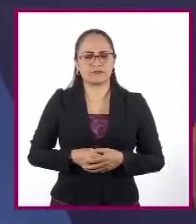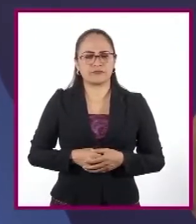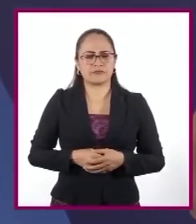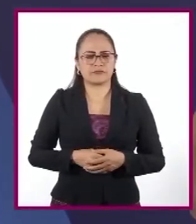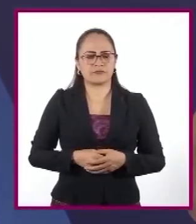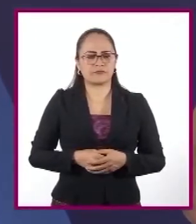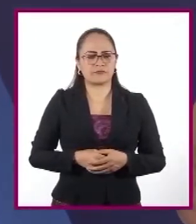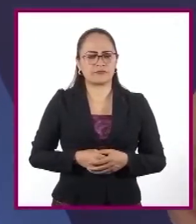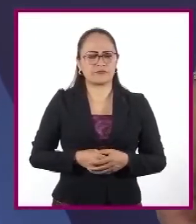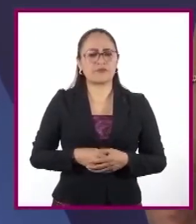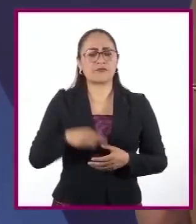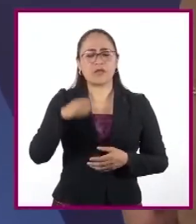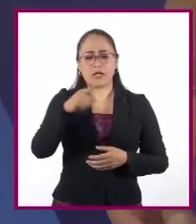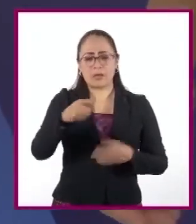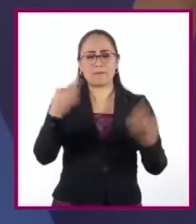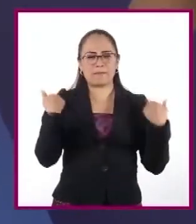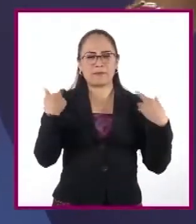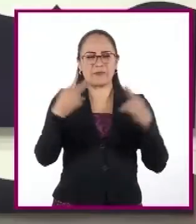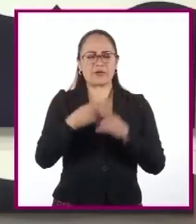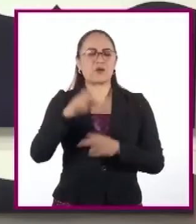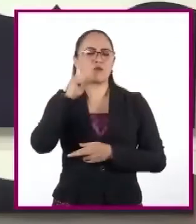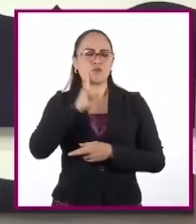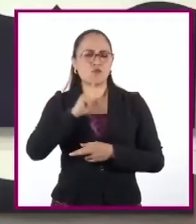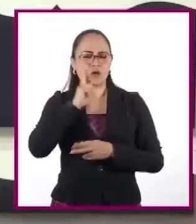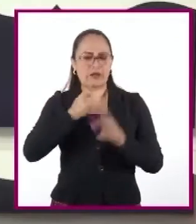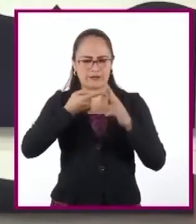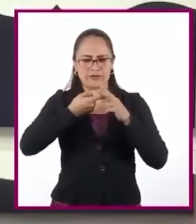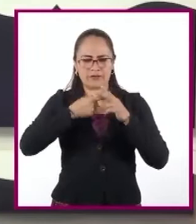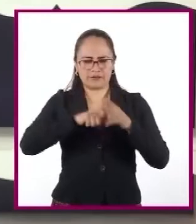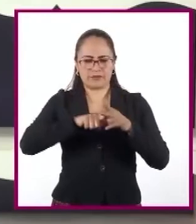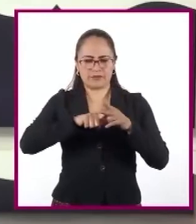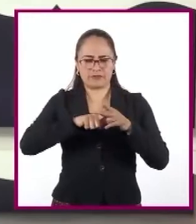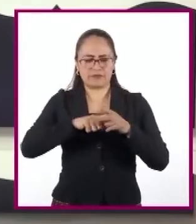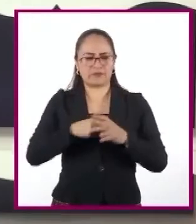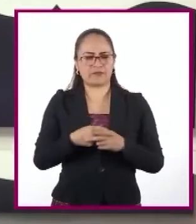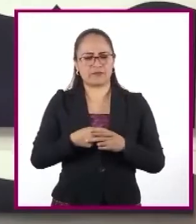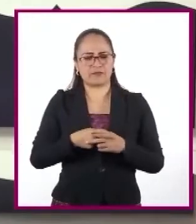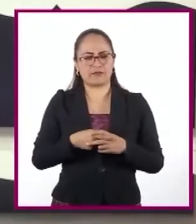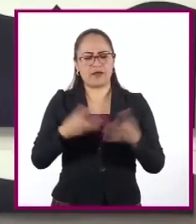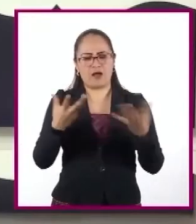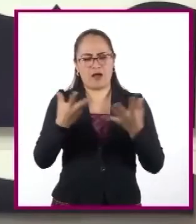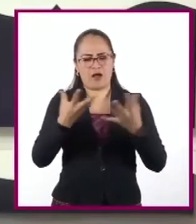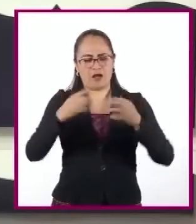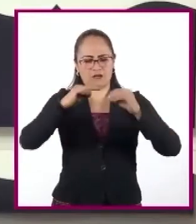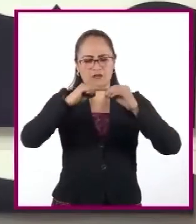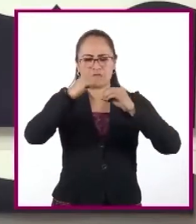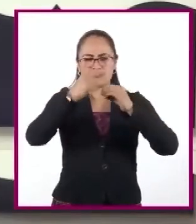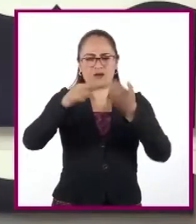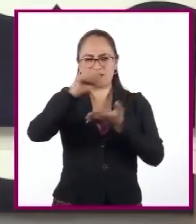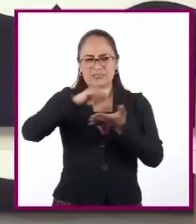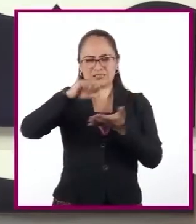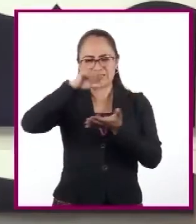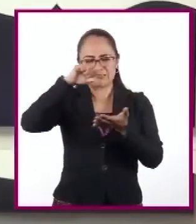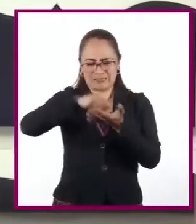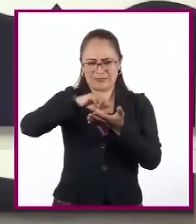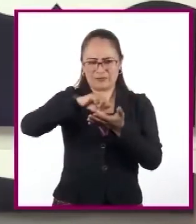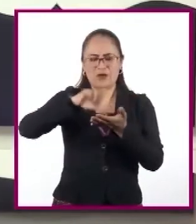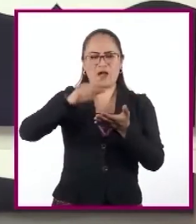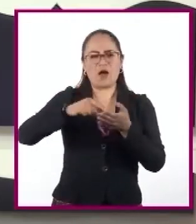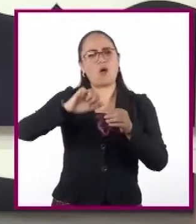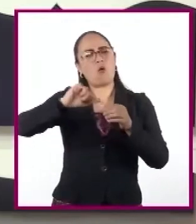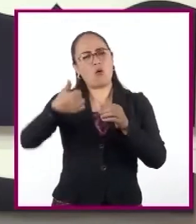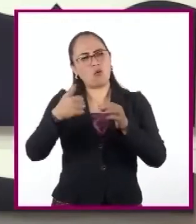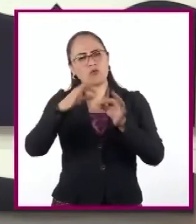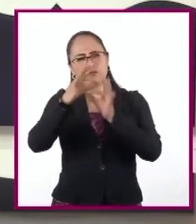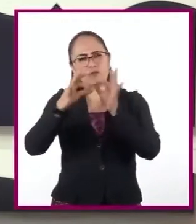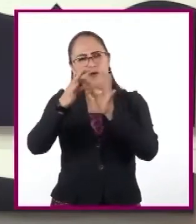En el momento en que la maestra empieza a desarrollar el núcleo, vamos a darle otro amarre aquí, maestra, para Claro que culminar